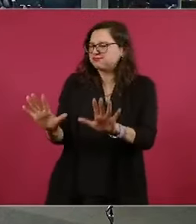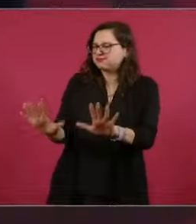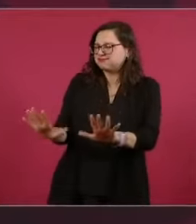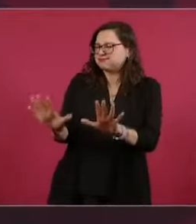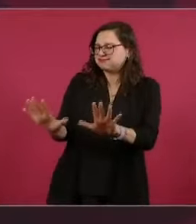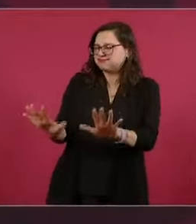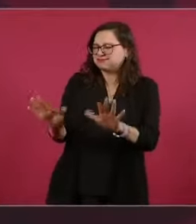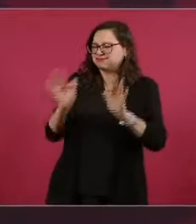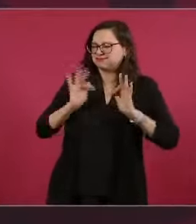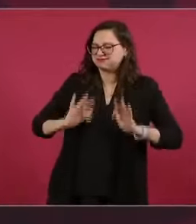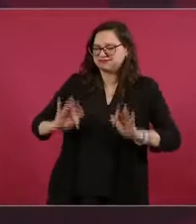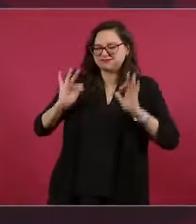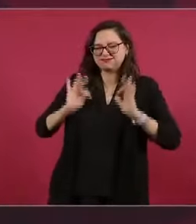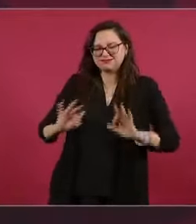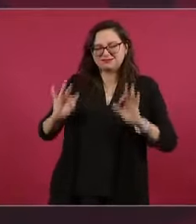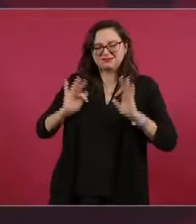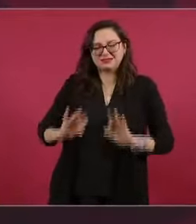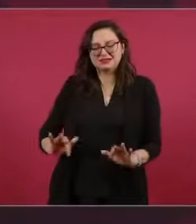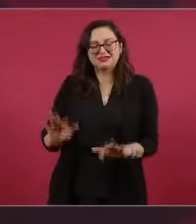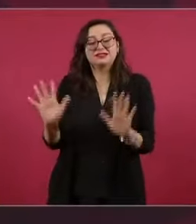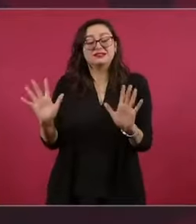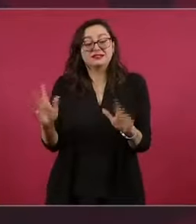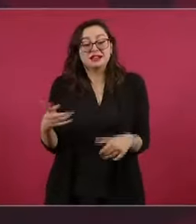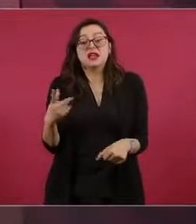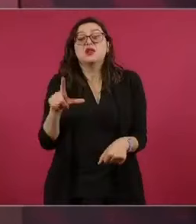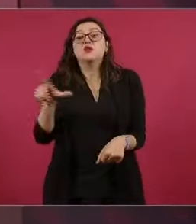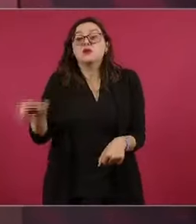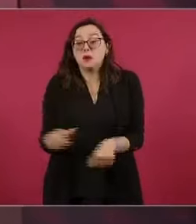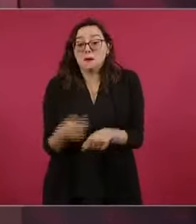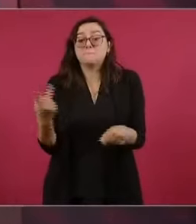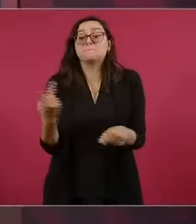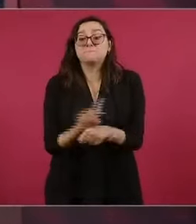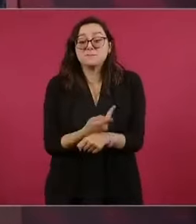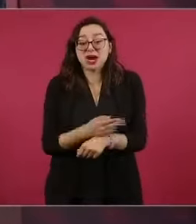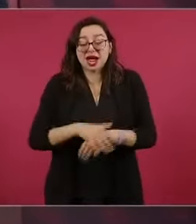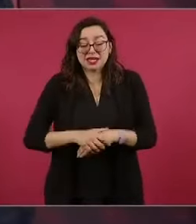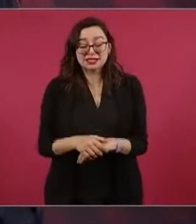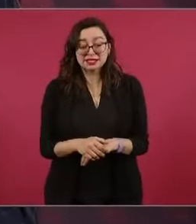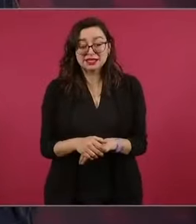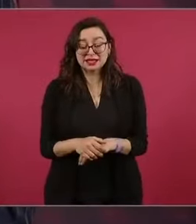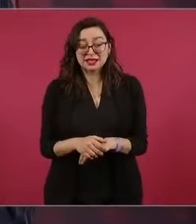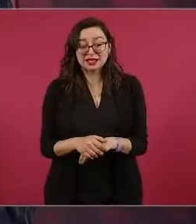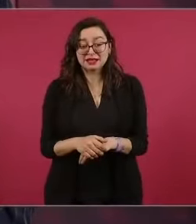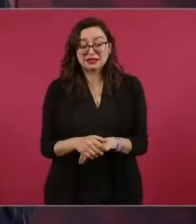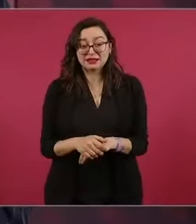Espérense. Y resulta que